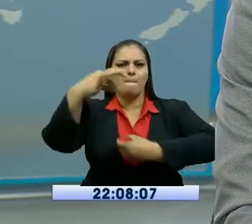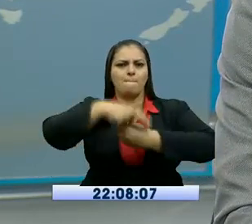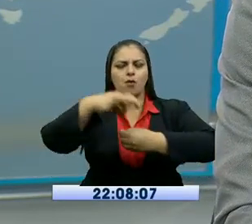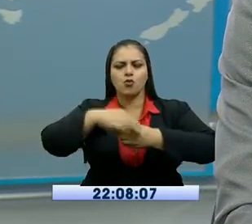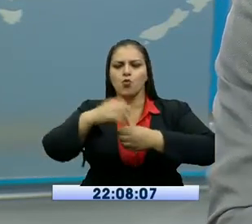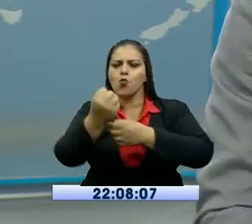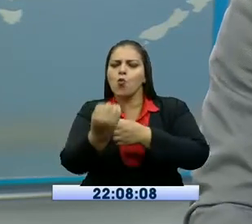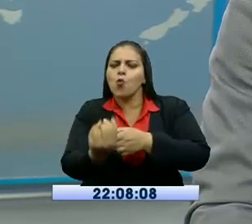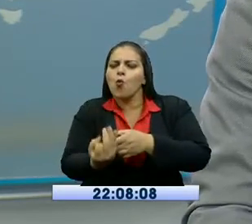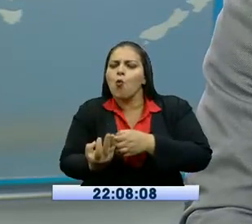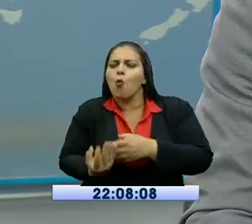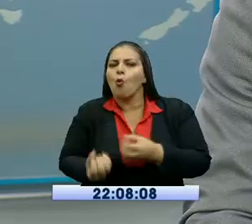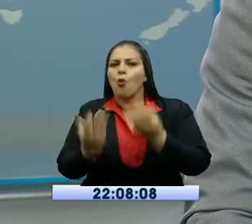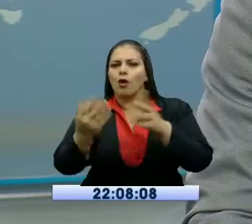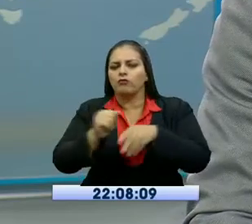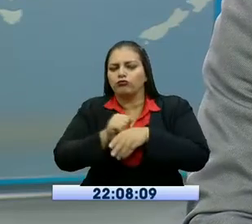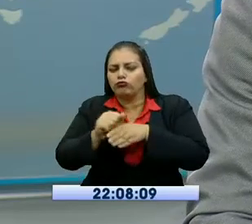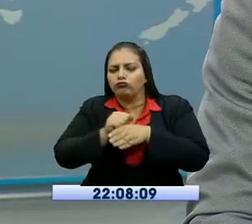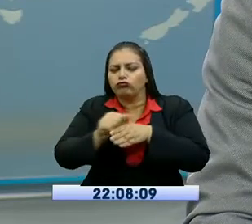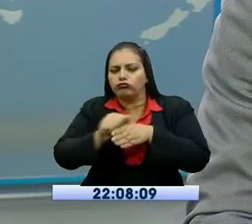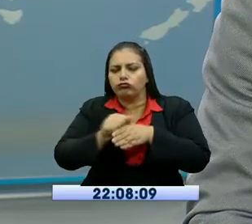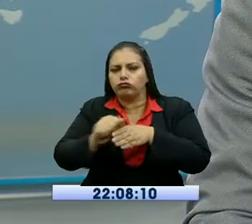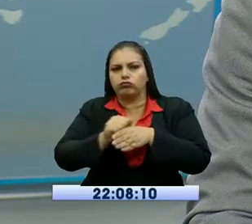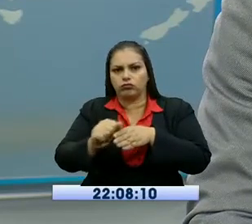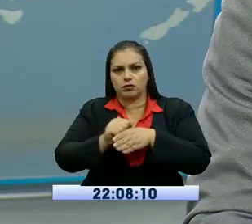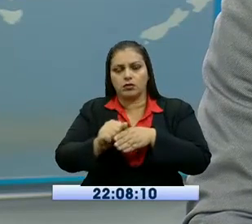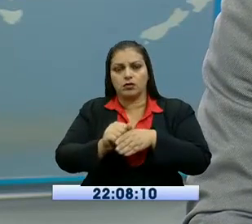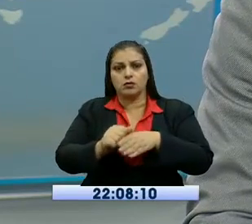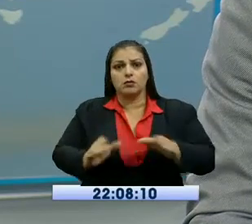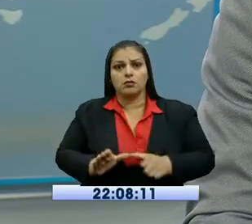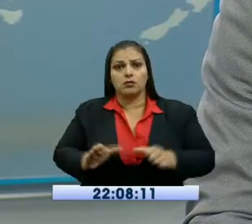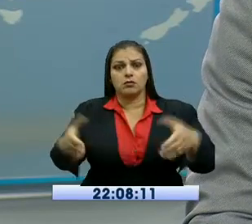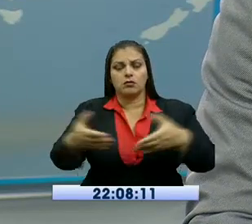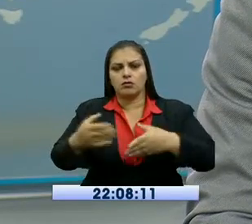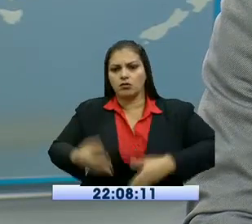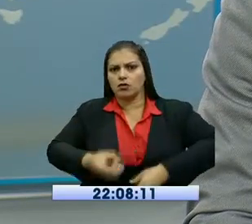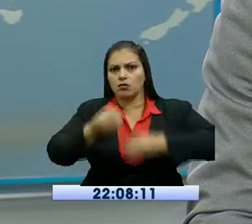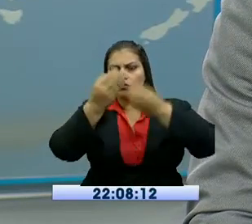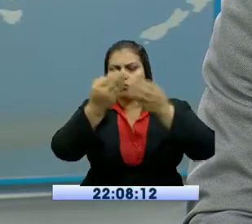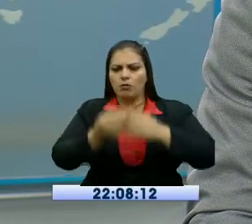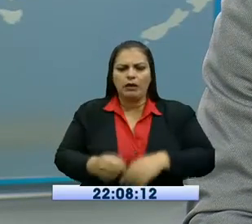el conteo preliminar tiene un margen de imprecisión de menos del 1%.